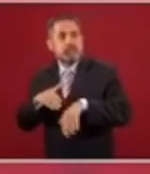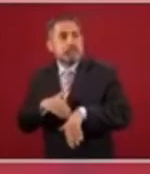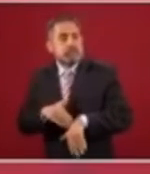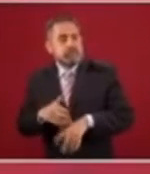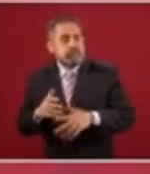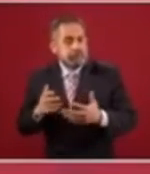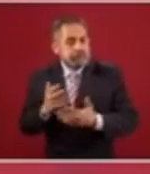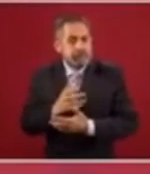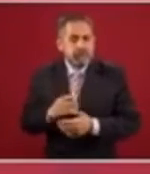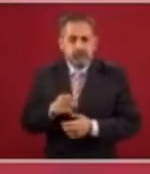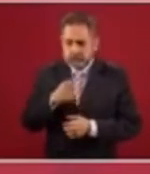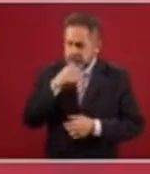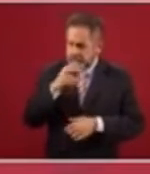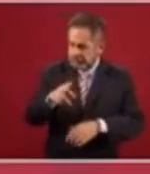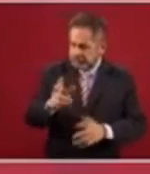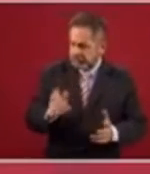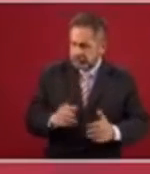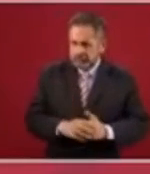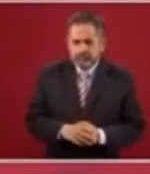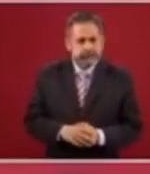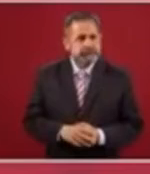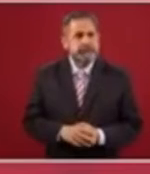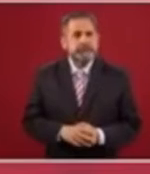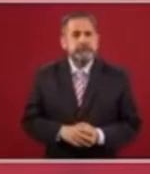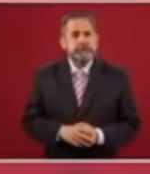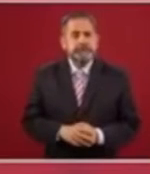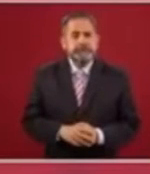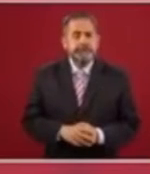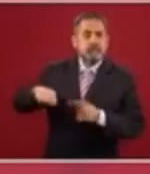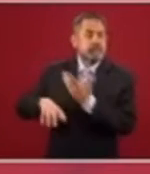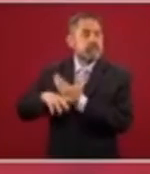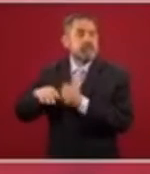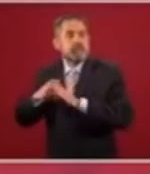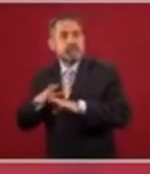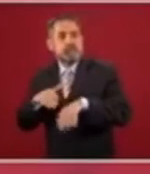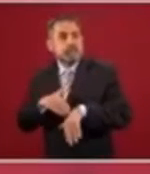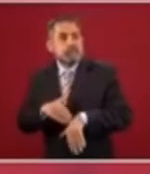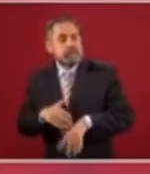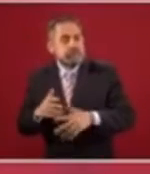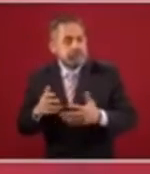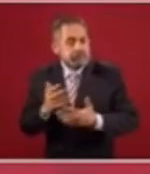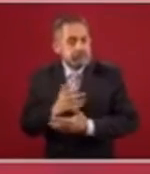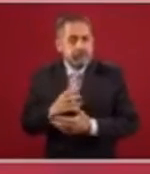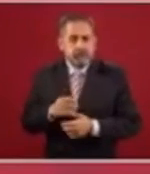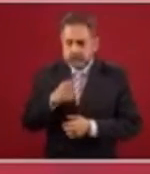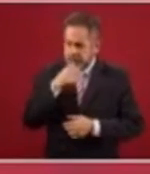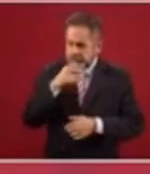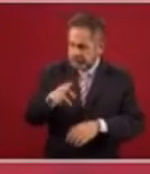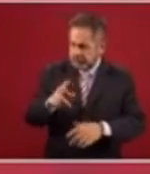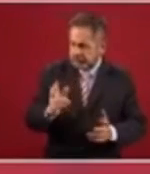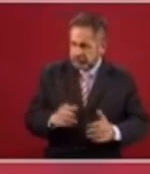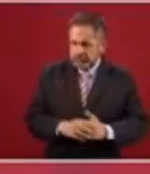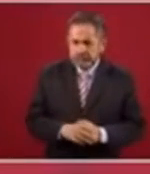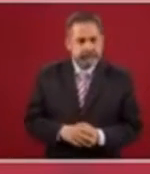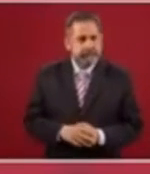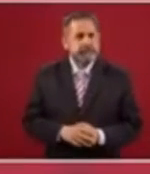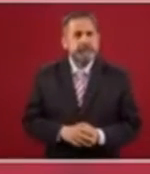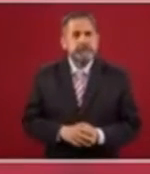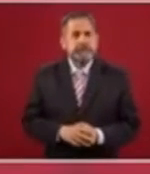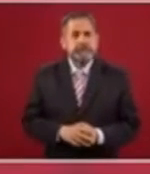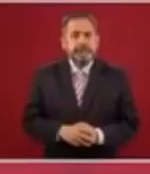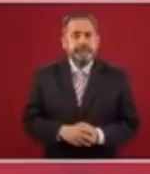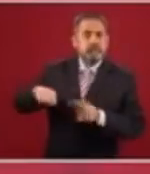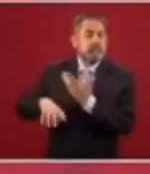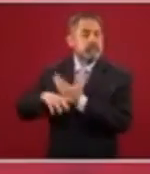trabajo a migrantes centroamericanos. El que quiera trabajar en nuestro país va a tener apoyo, va a tener una